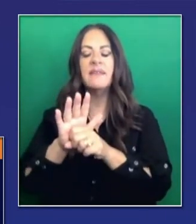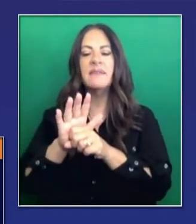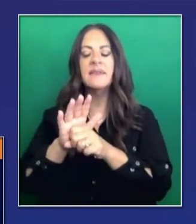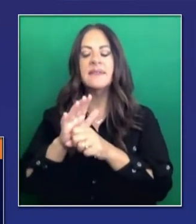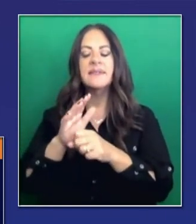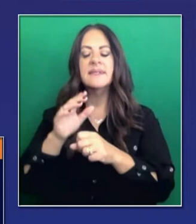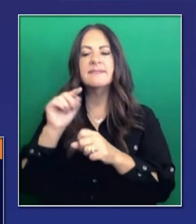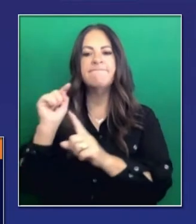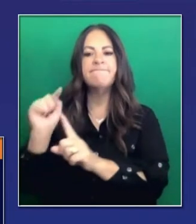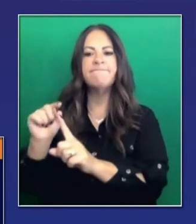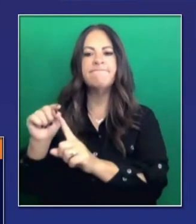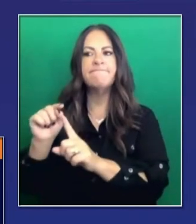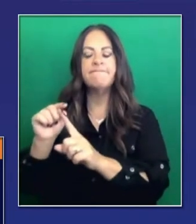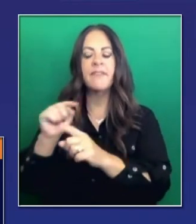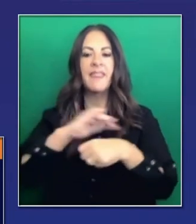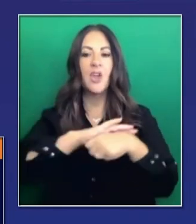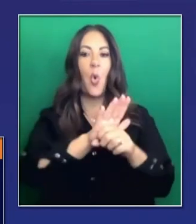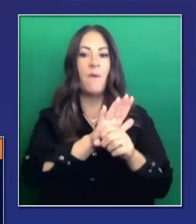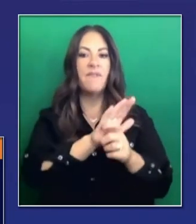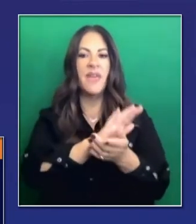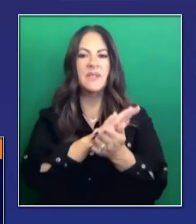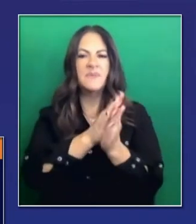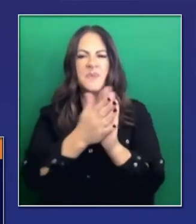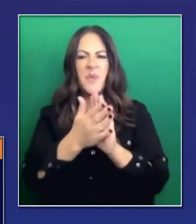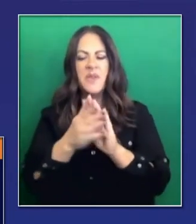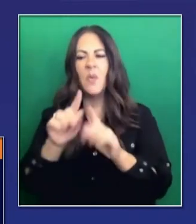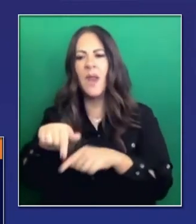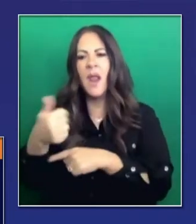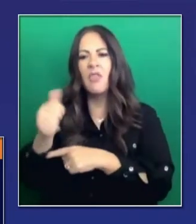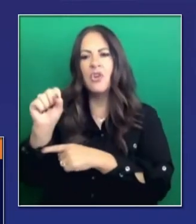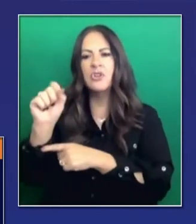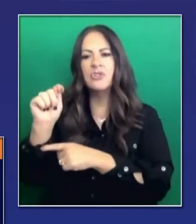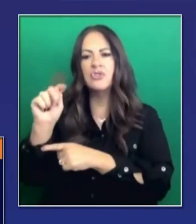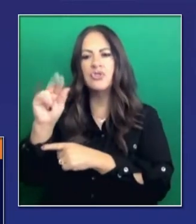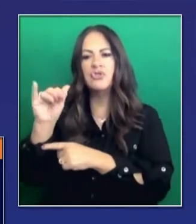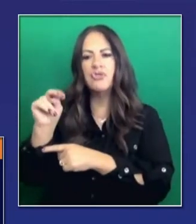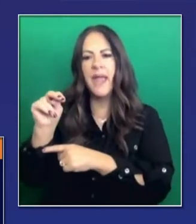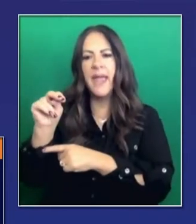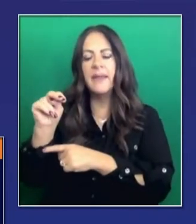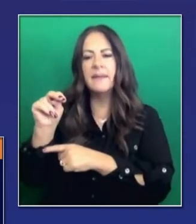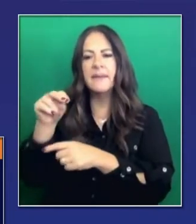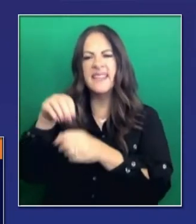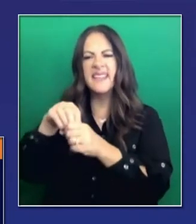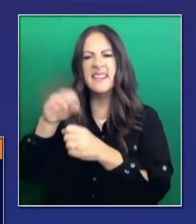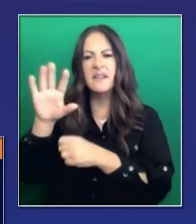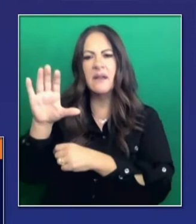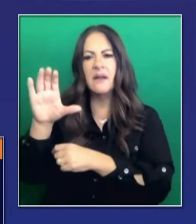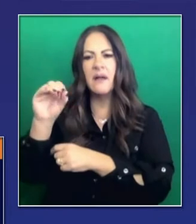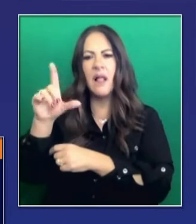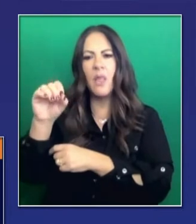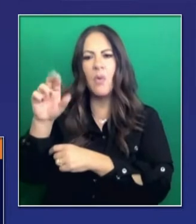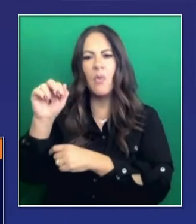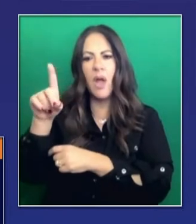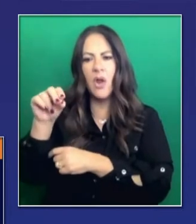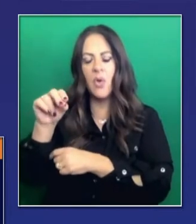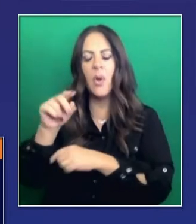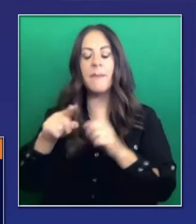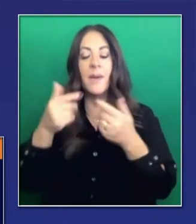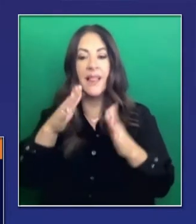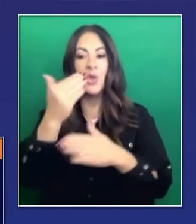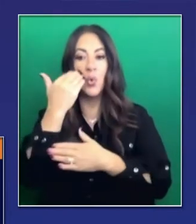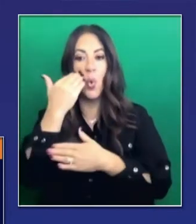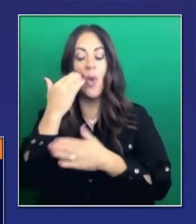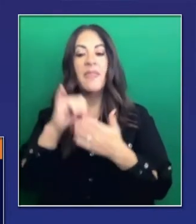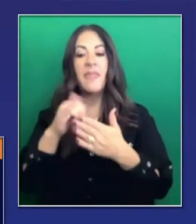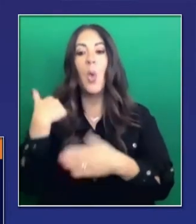tenemos evidencia de que esta cepa se haya visto todavía en el estado de California. Y les recuerdo muy brevemente que este estado sí